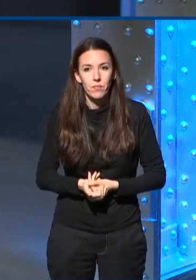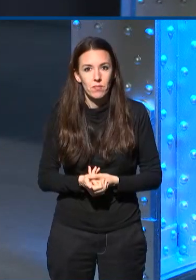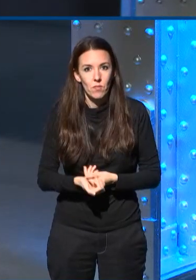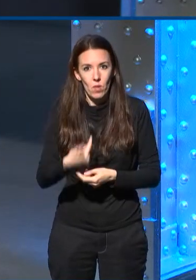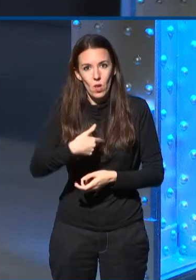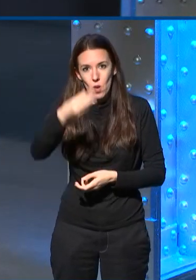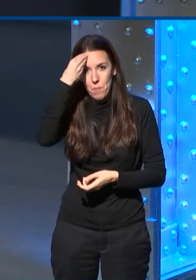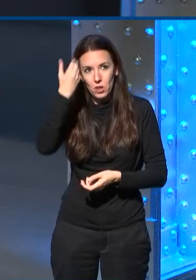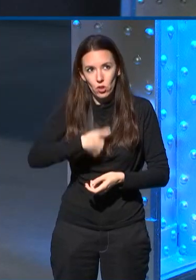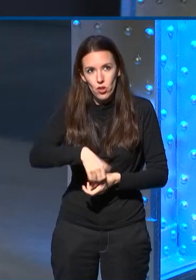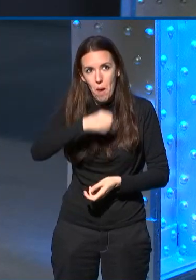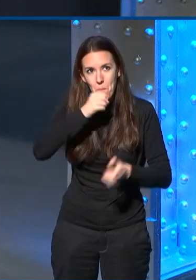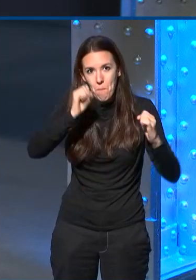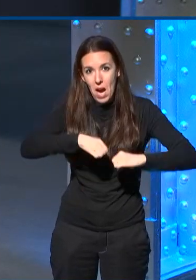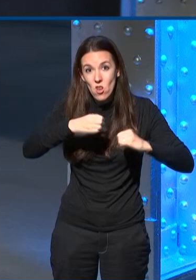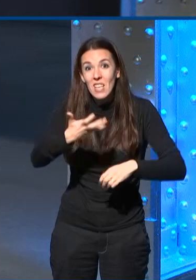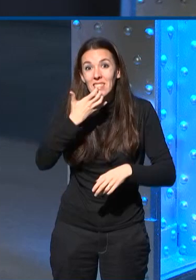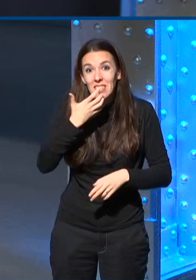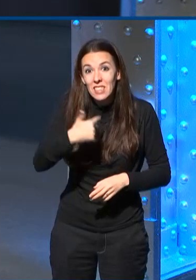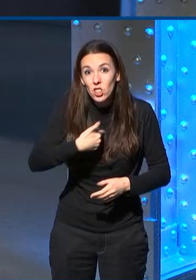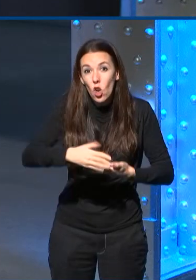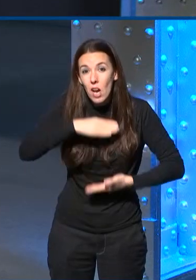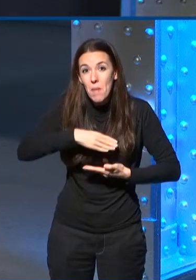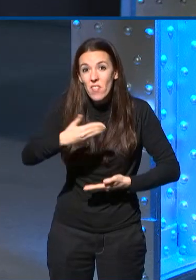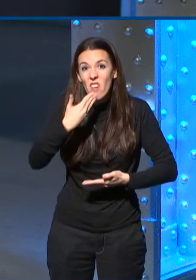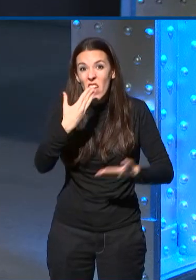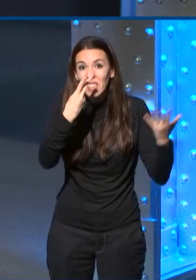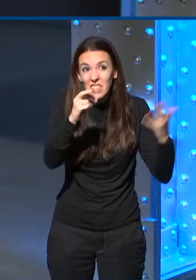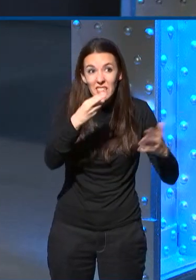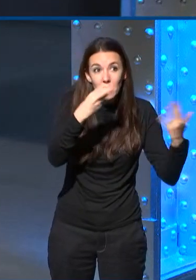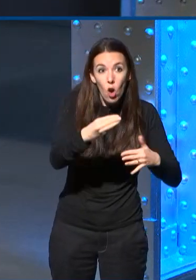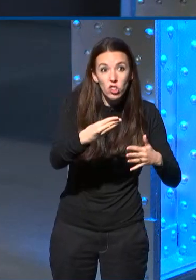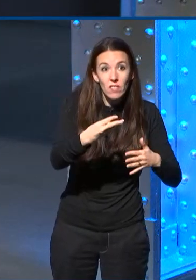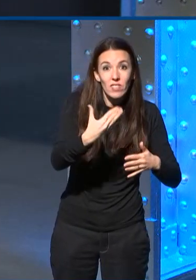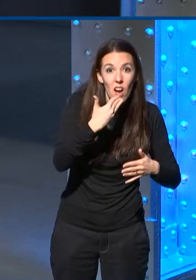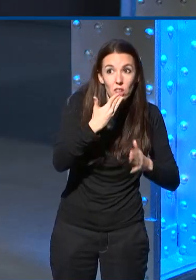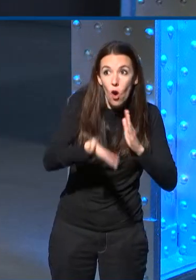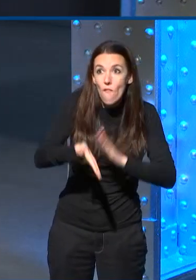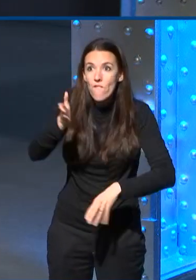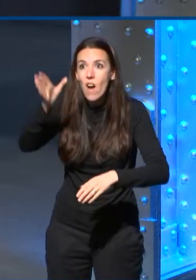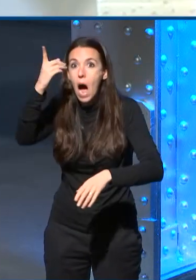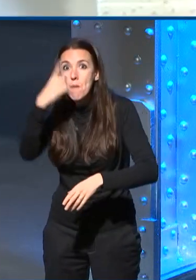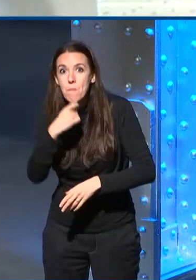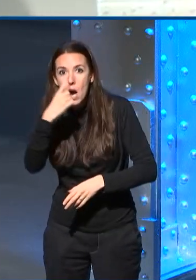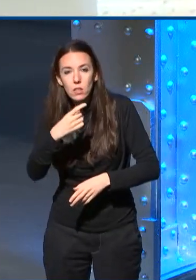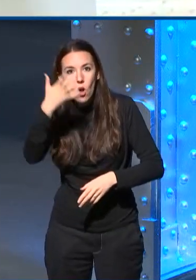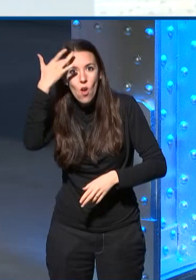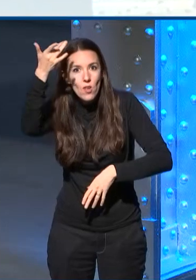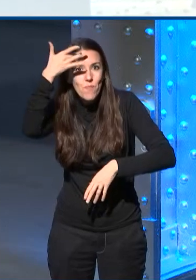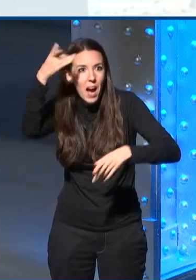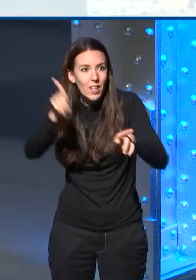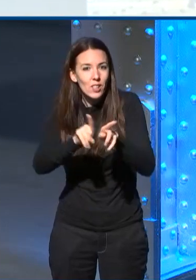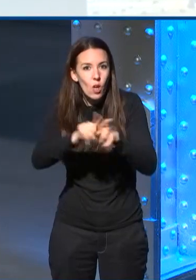yo creo que ya me pillaré un poco mayor. Pero si yo tuviera la capacidad con 70, 80 años de irme a Marte, imagínense, pues, con